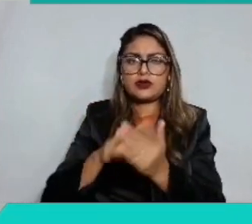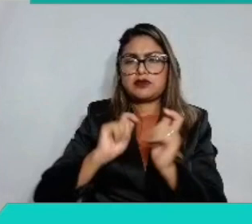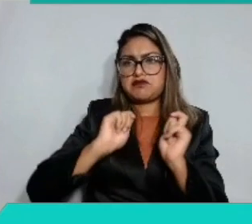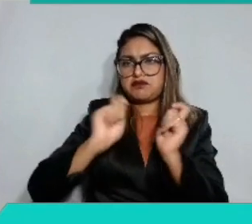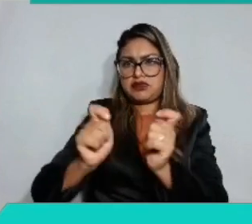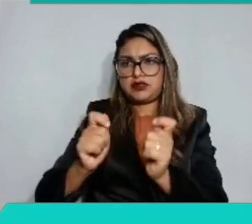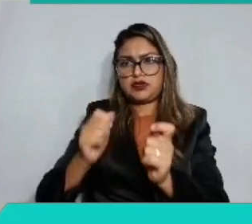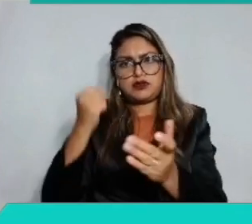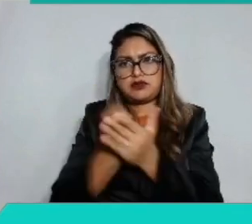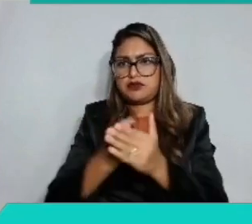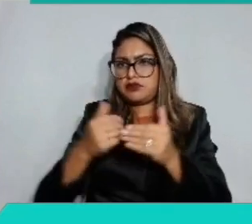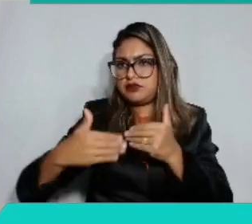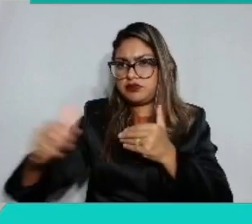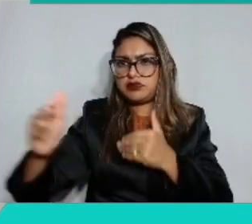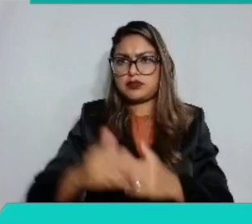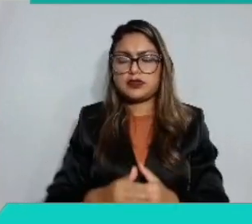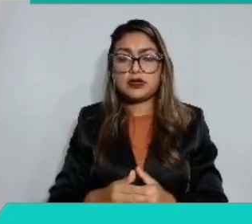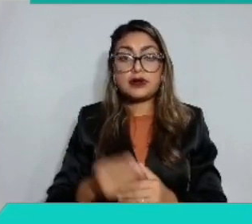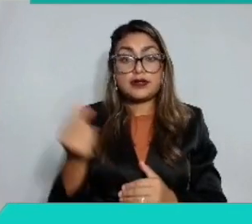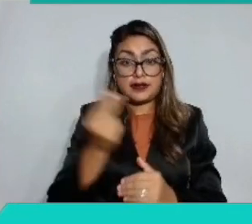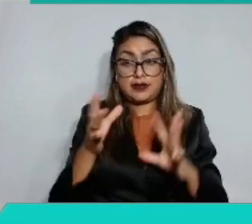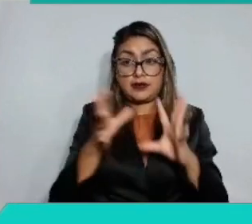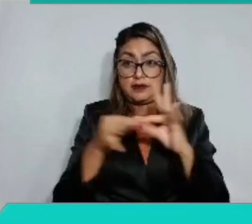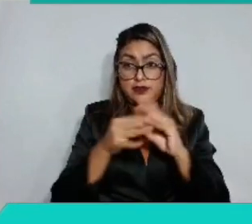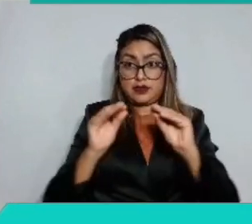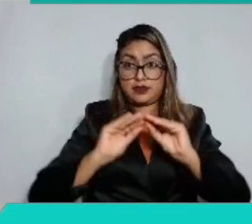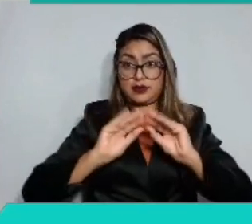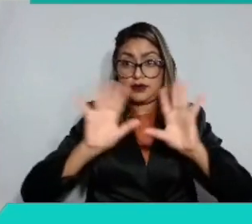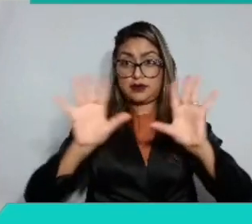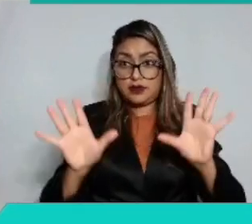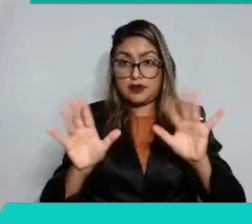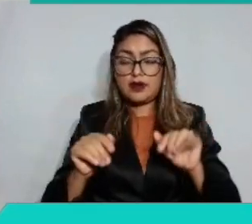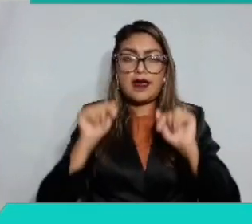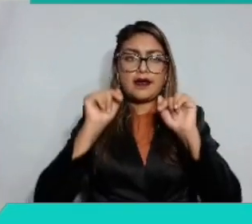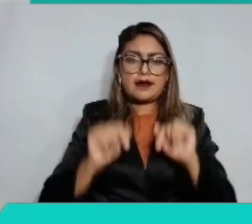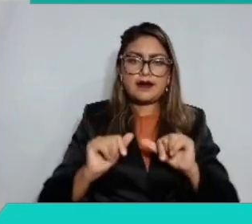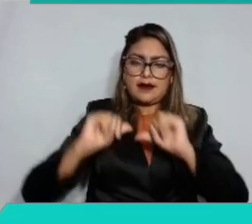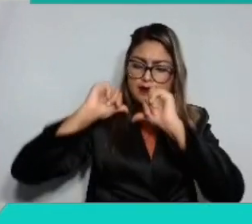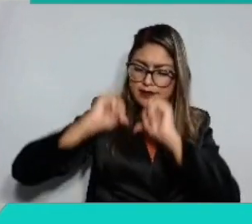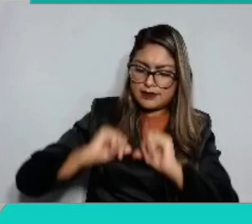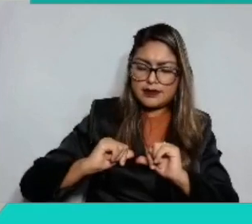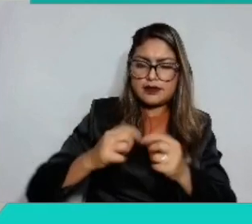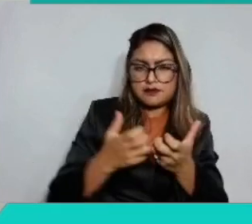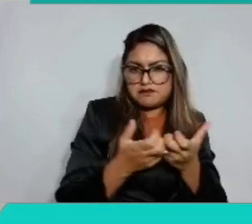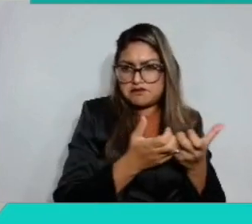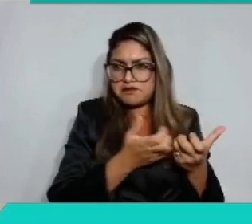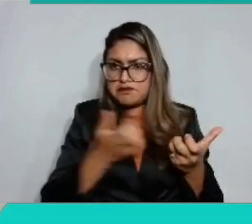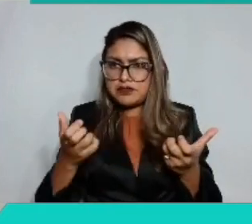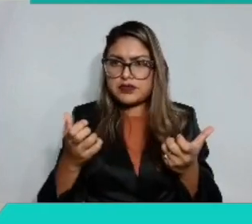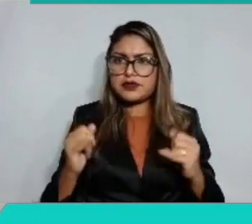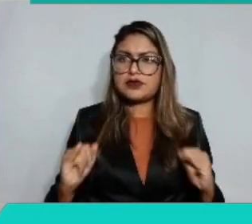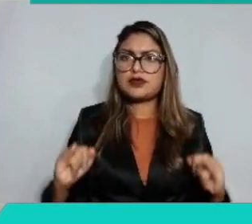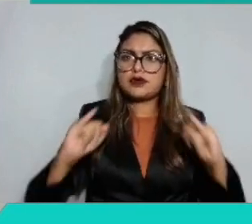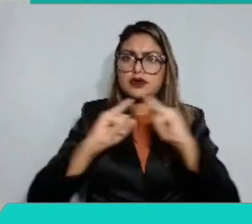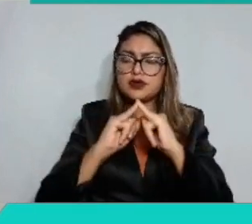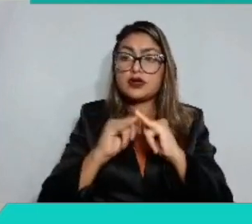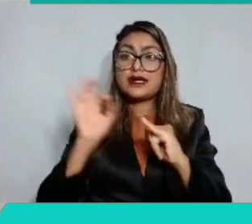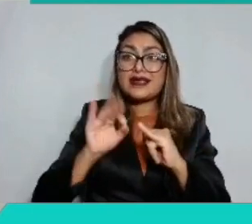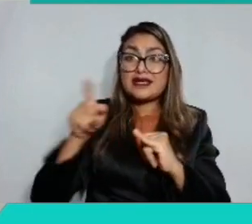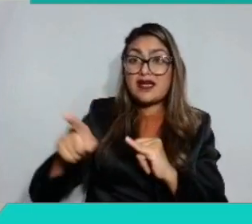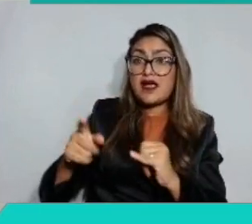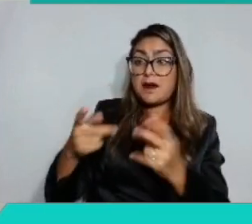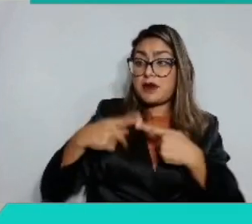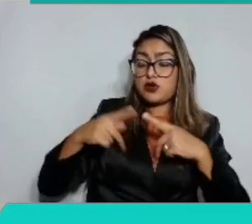que decirlo con Claridad contar con órganos autónomos incompletos e imposibilitados para realizar sus